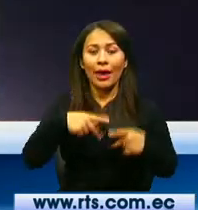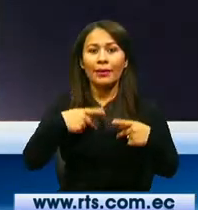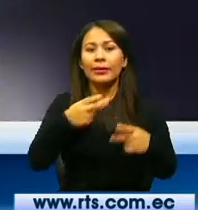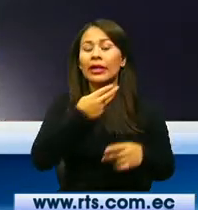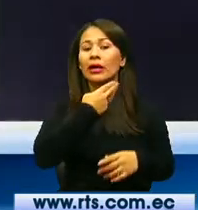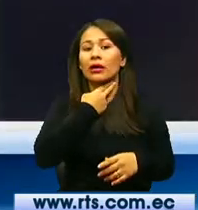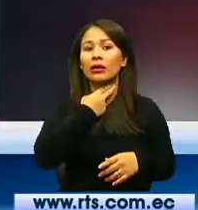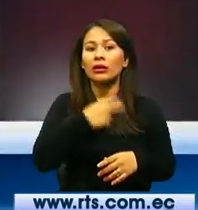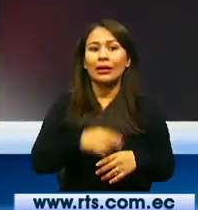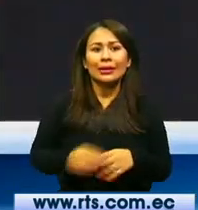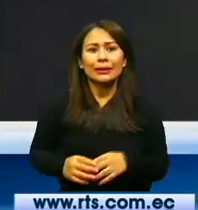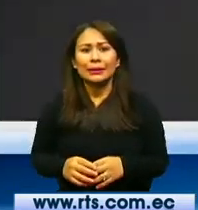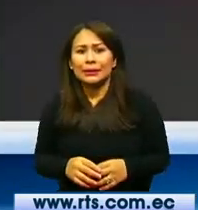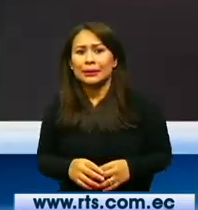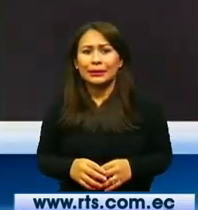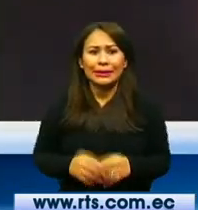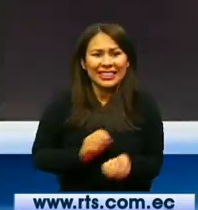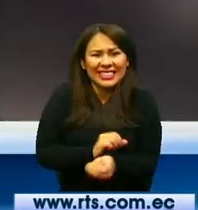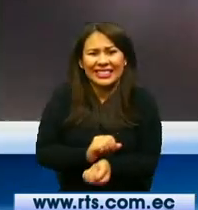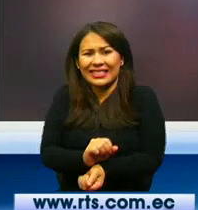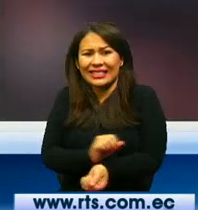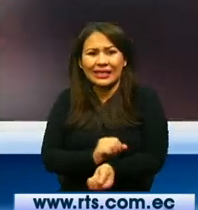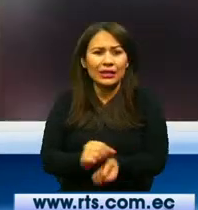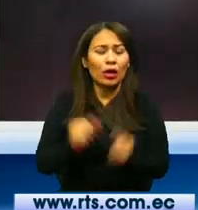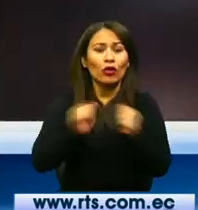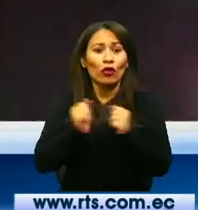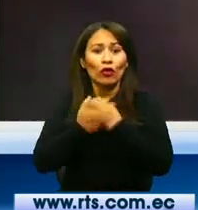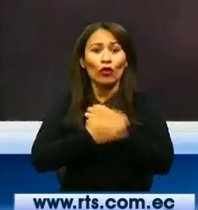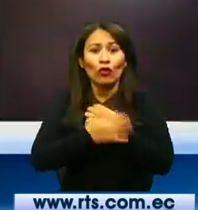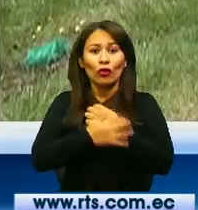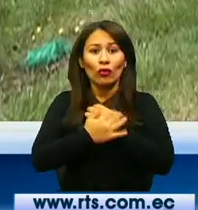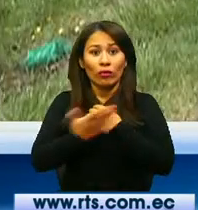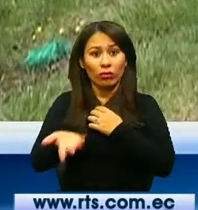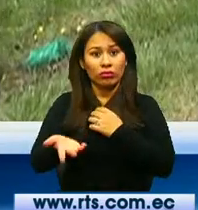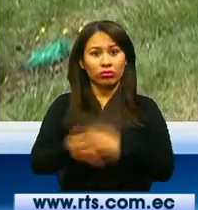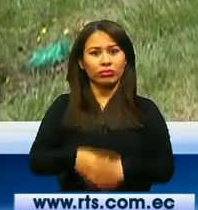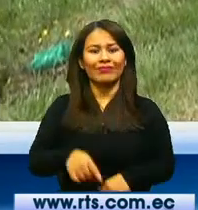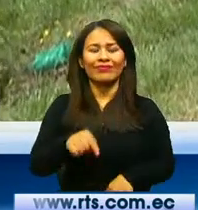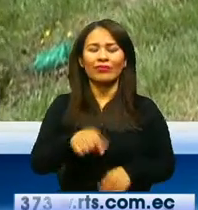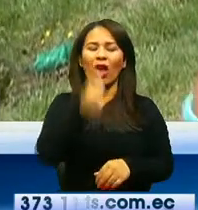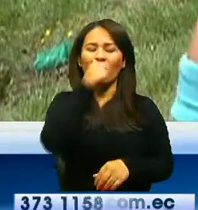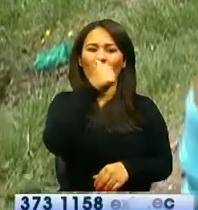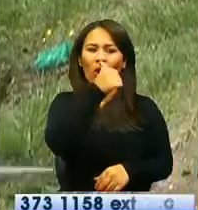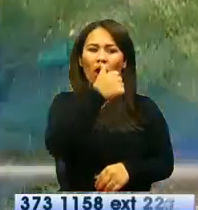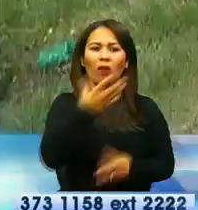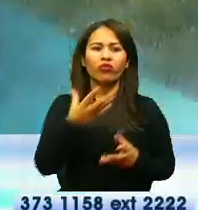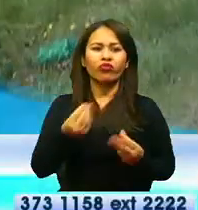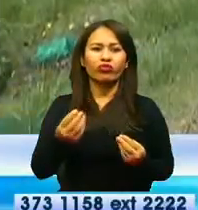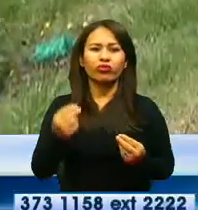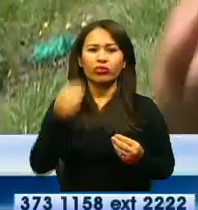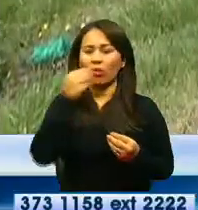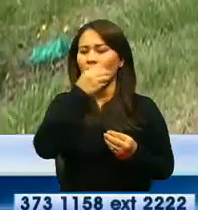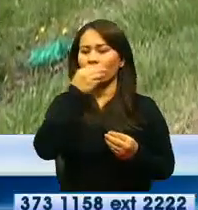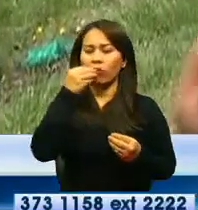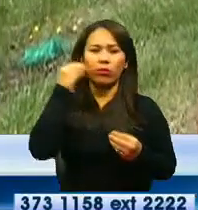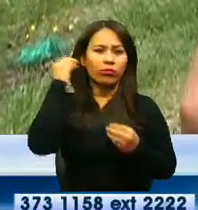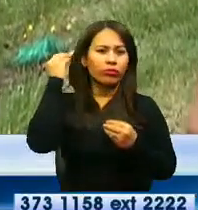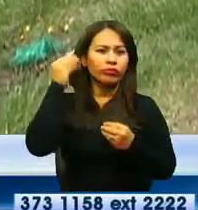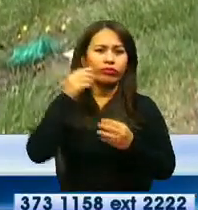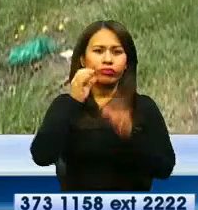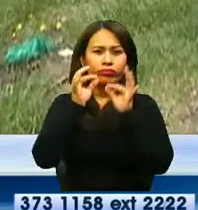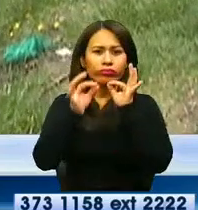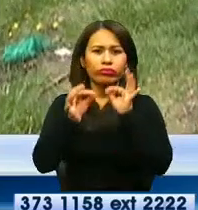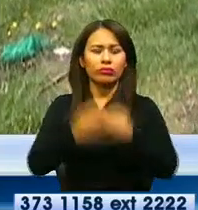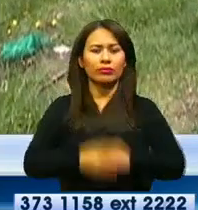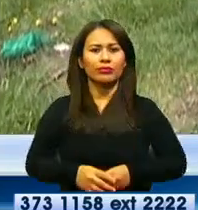porque se movían como queriendo zafarse y temblaban por el frío de la madrugada. Estaban drogadas, estaban amarradas todito. Le habían metido